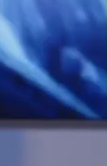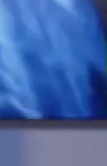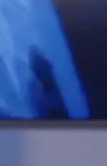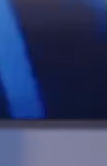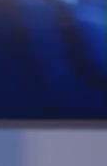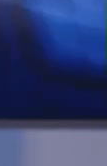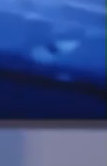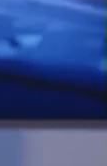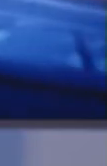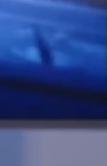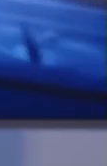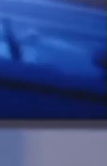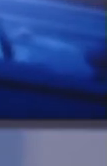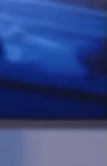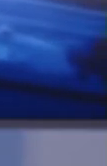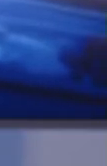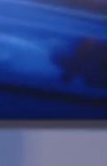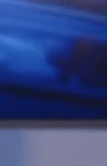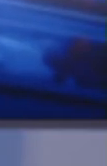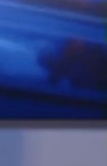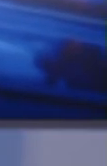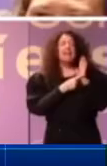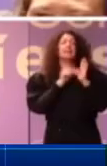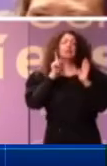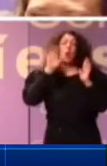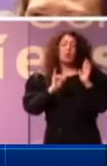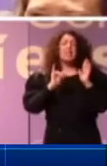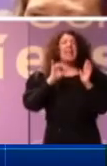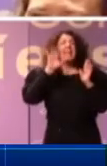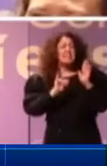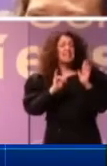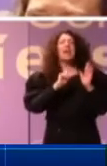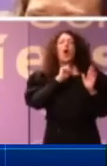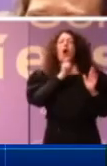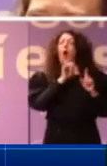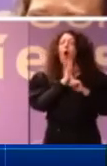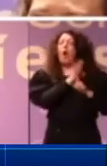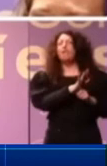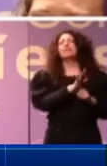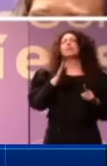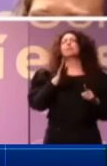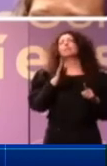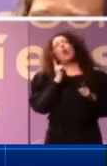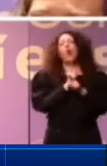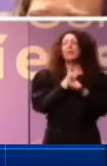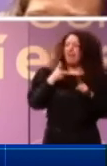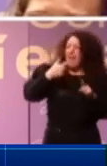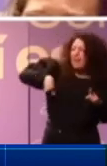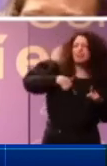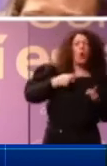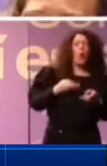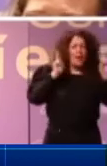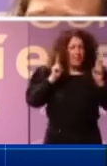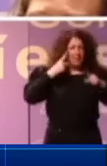o sea que, no hacemos farsa, pero es tragedia. Claro, hay que hacer una auditoría ya, y en PP y Vox se tienen que poner a filas una auditoría de la ley